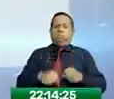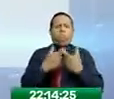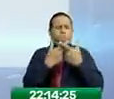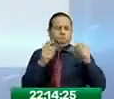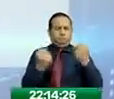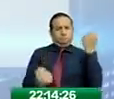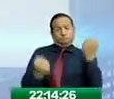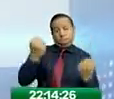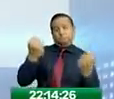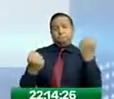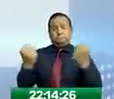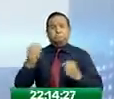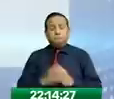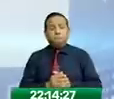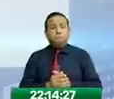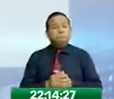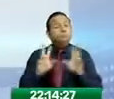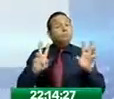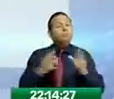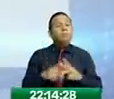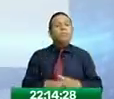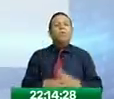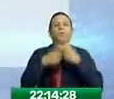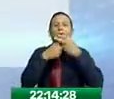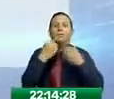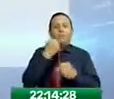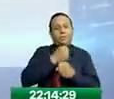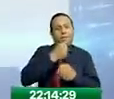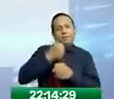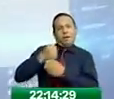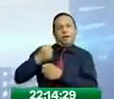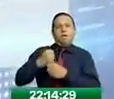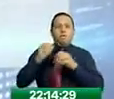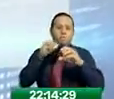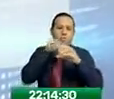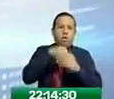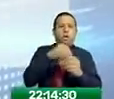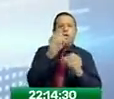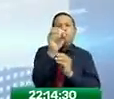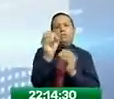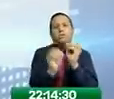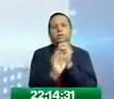no puede circular. Se reanudan las actividades laborales presenciales en los sectores públicos y